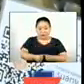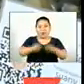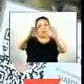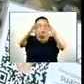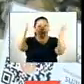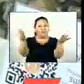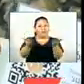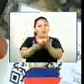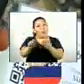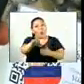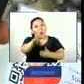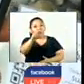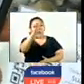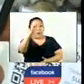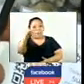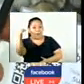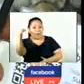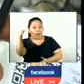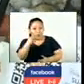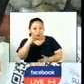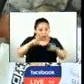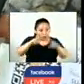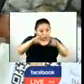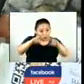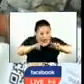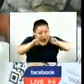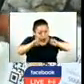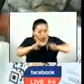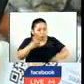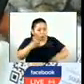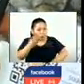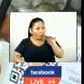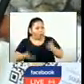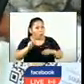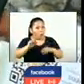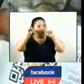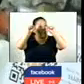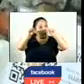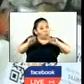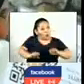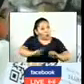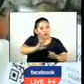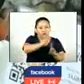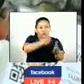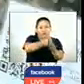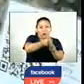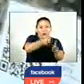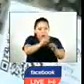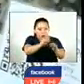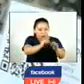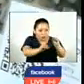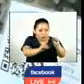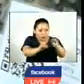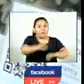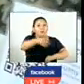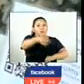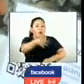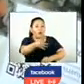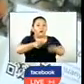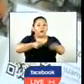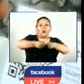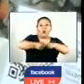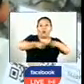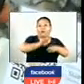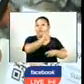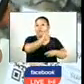otras regiones ya realizan estudios para considerar la posibilidad de lanzar sus propias monedas digitales que serían gestionadas y reguladas